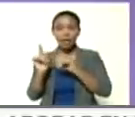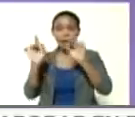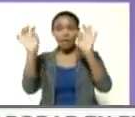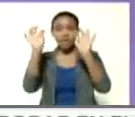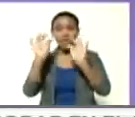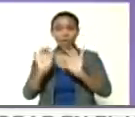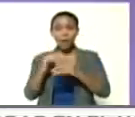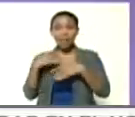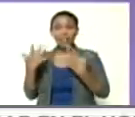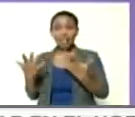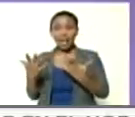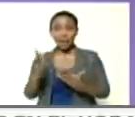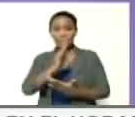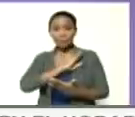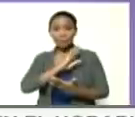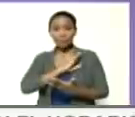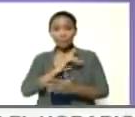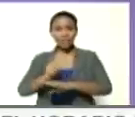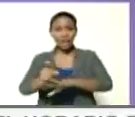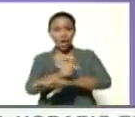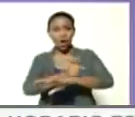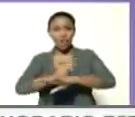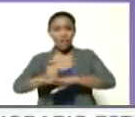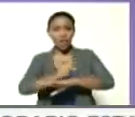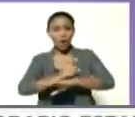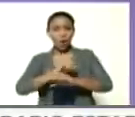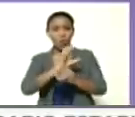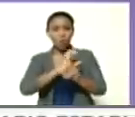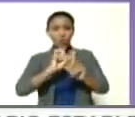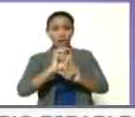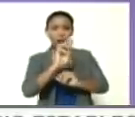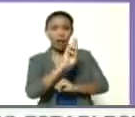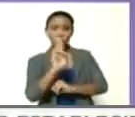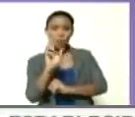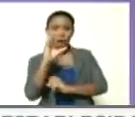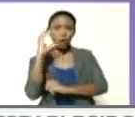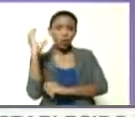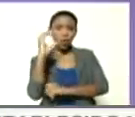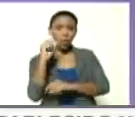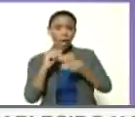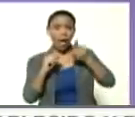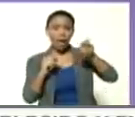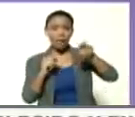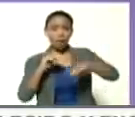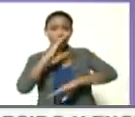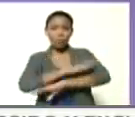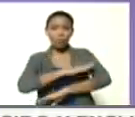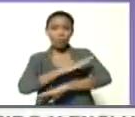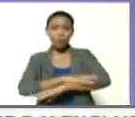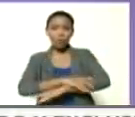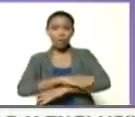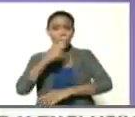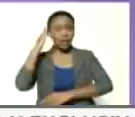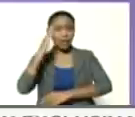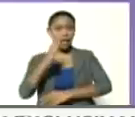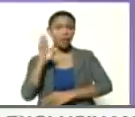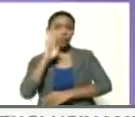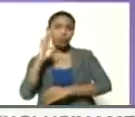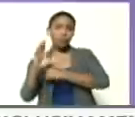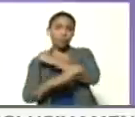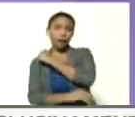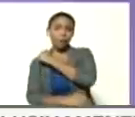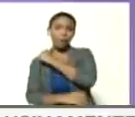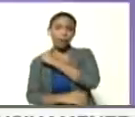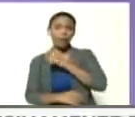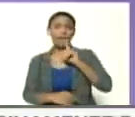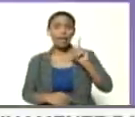maniobra que es propia del gobierno y de la República de Colombia, de las acciones del paramilitarismo y del